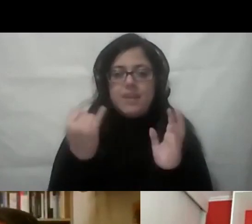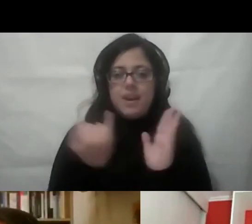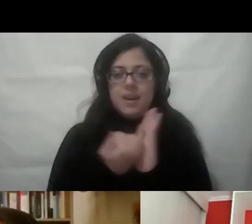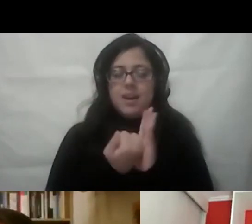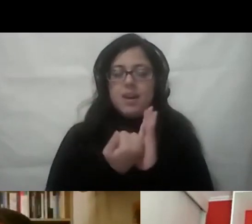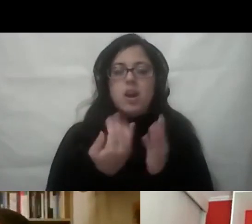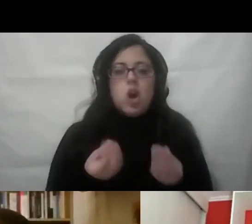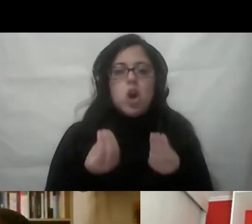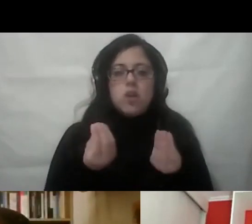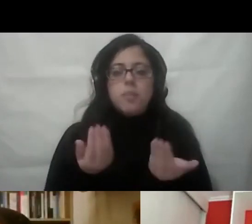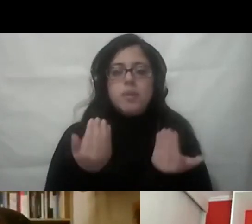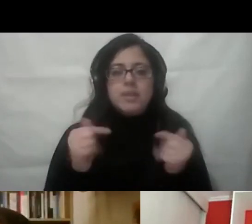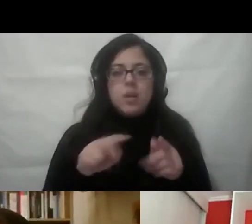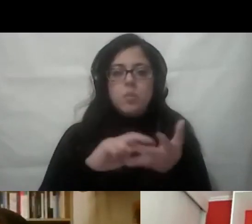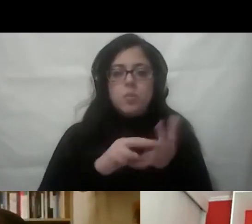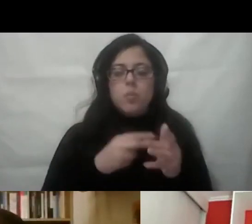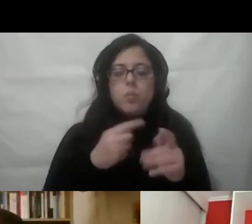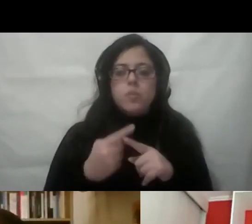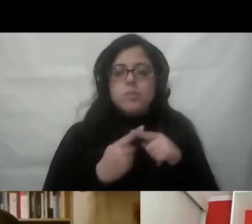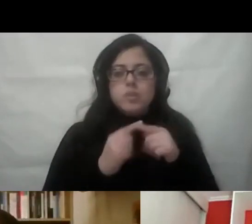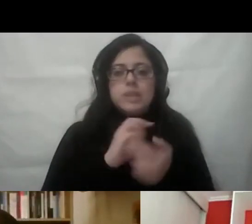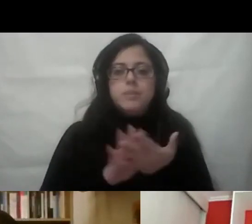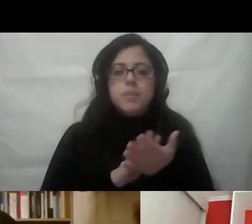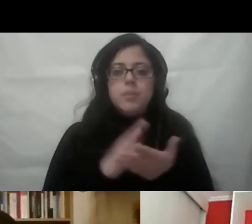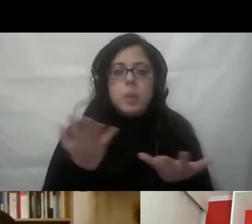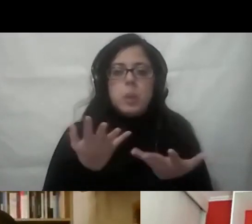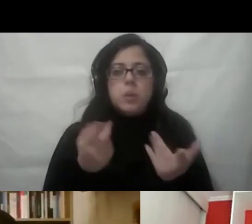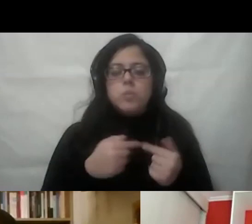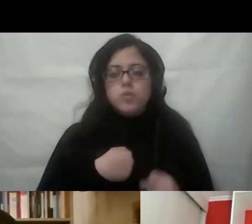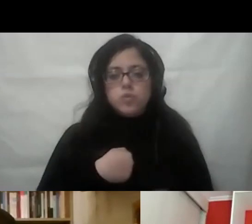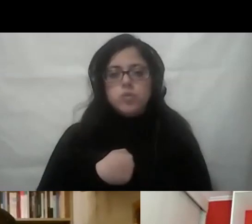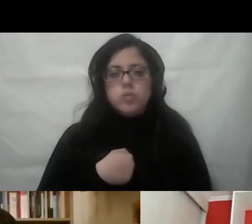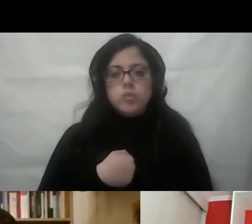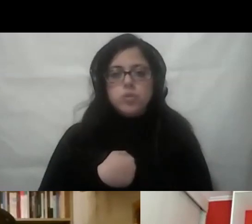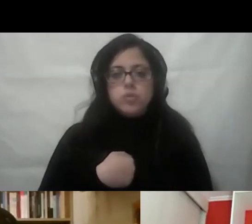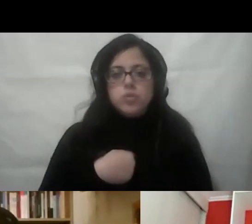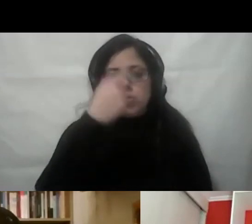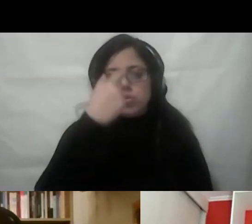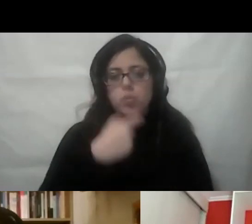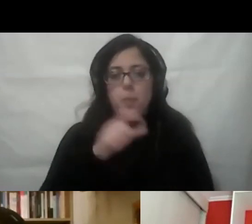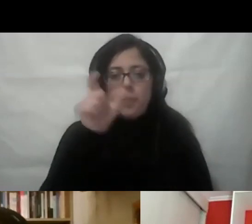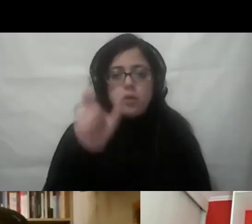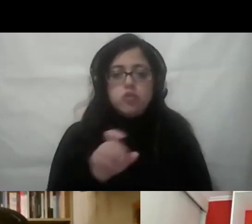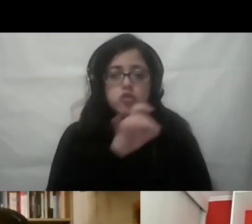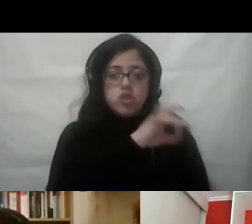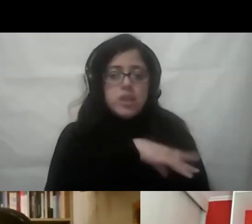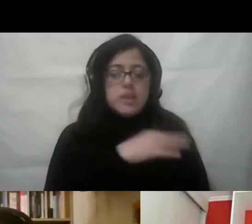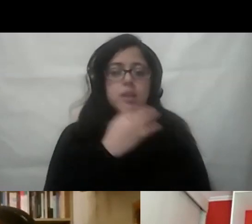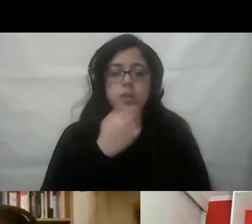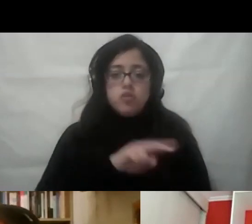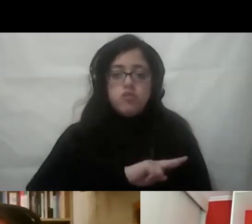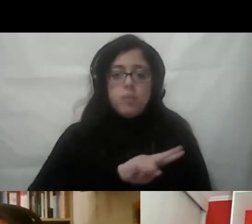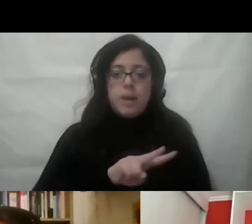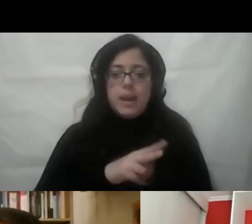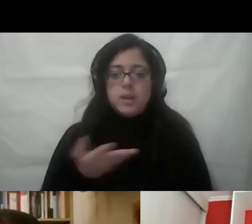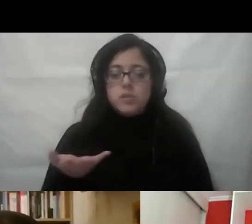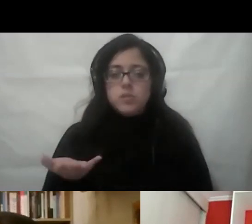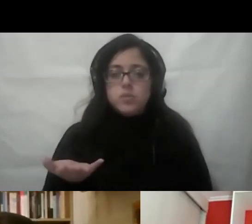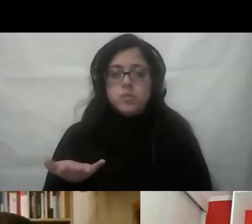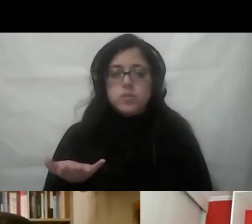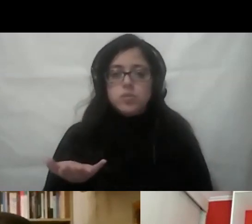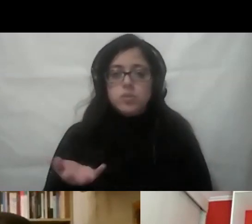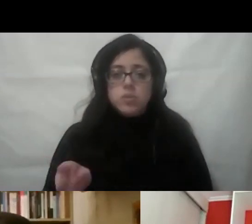socialmente sería como si yo soy chileno, también soy de Valparaíso, también soy de mi